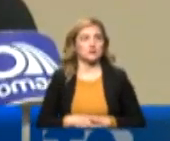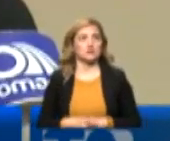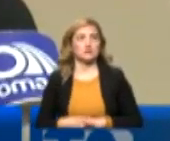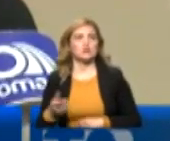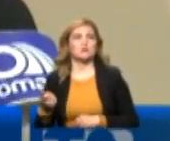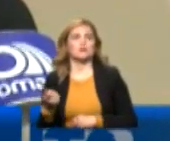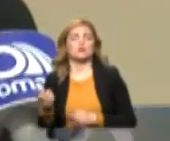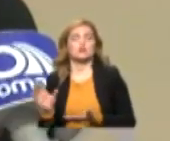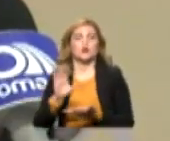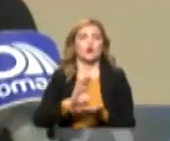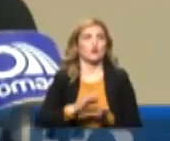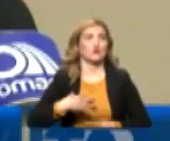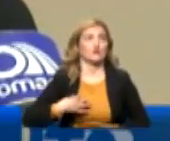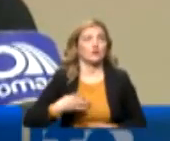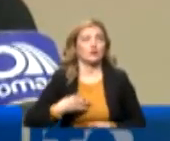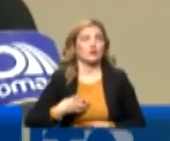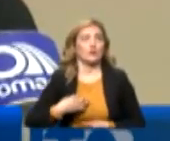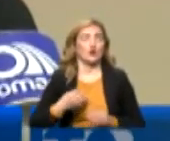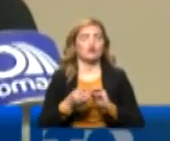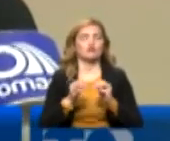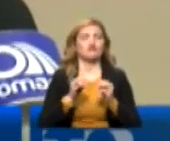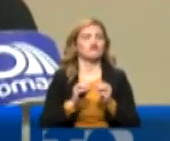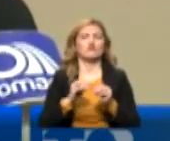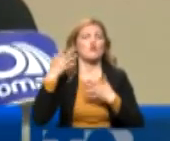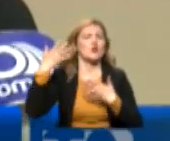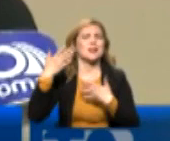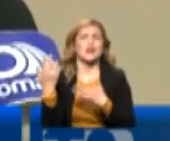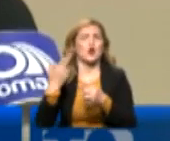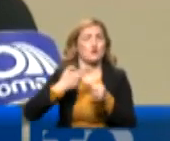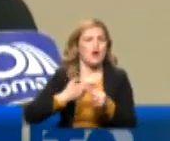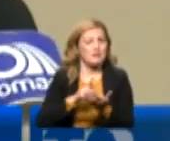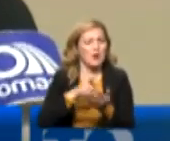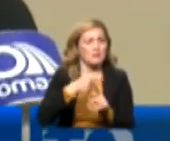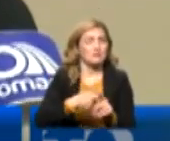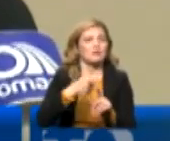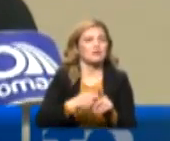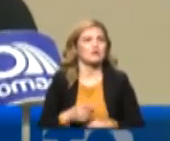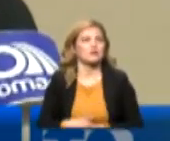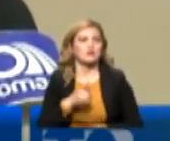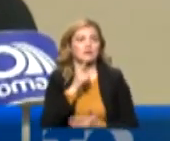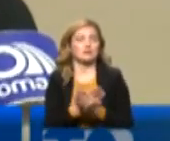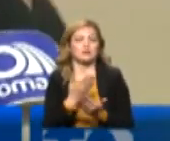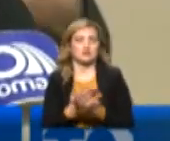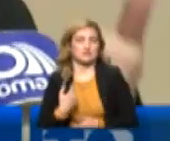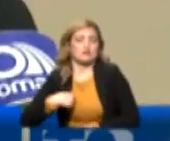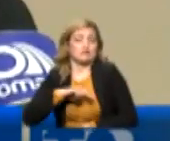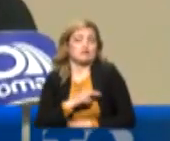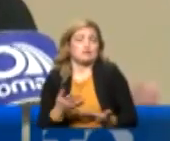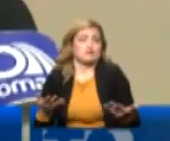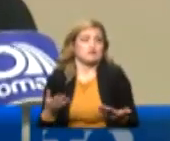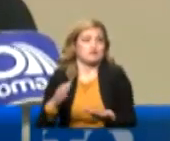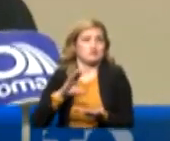ingresos provenientes de los aportes voluntarios de la militancia, ¿qué más evidencia el que nosotros como militantes tenemos